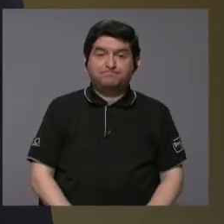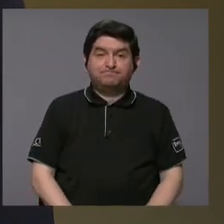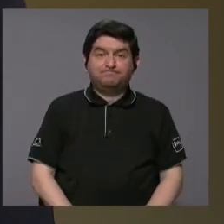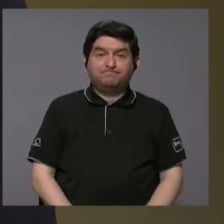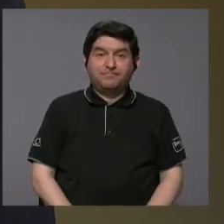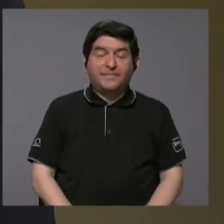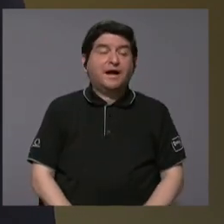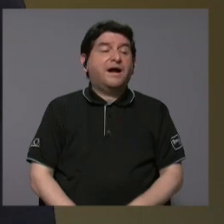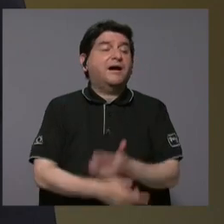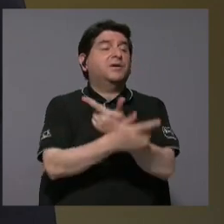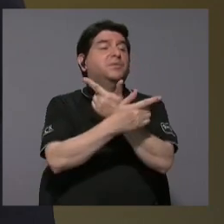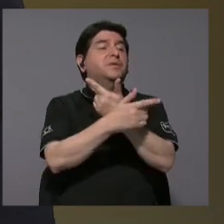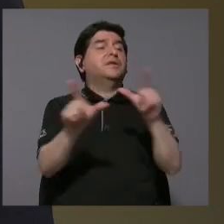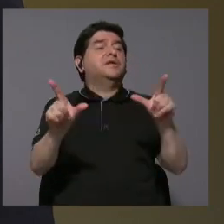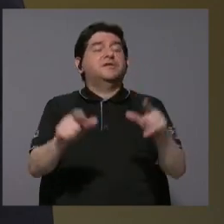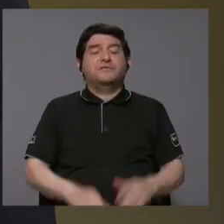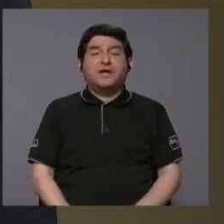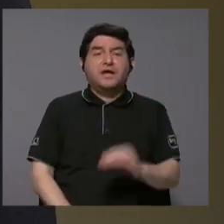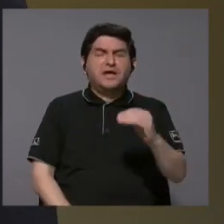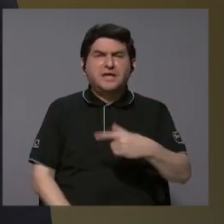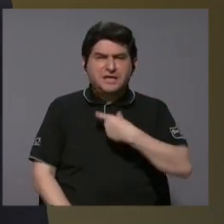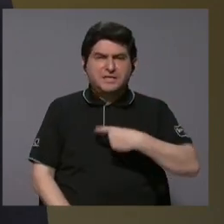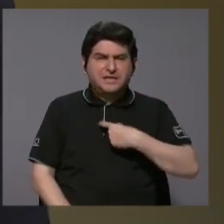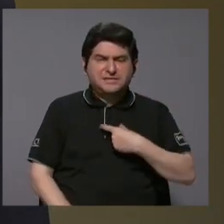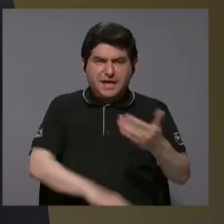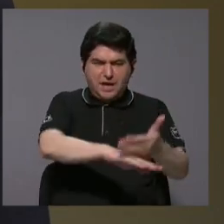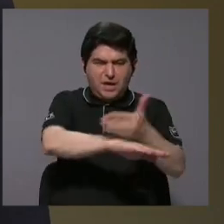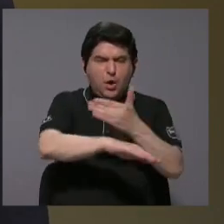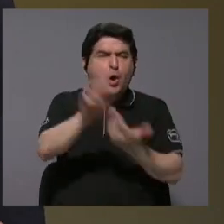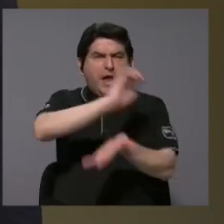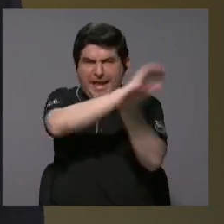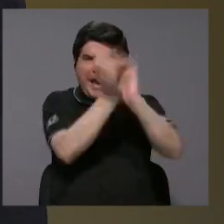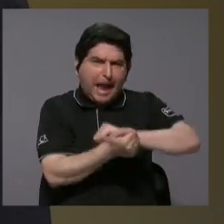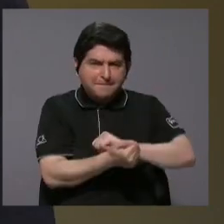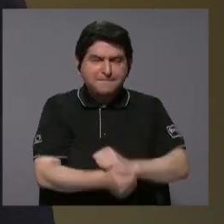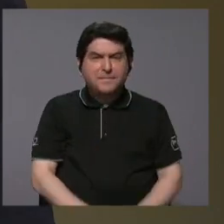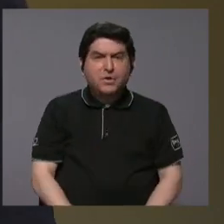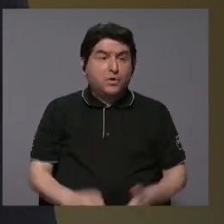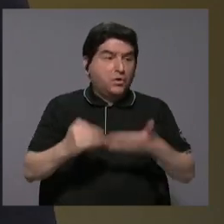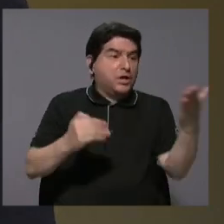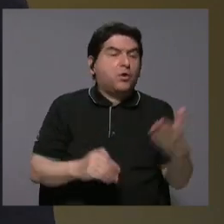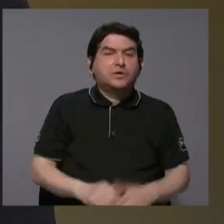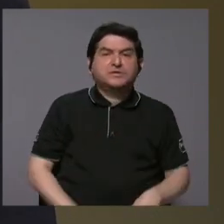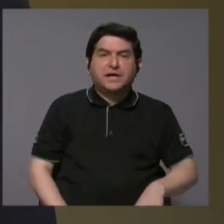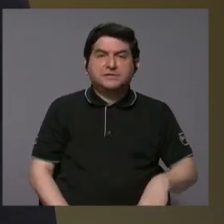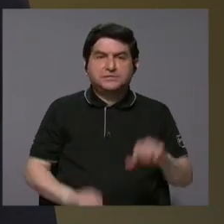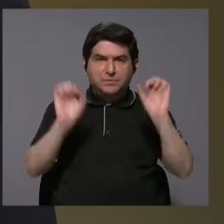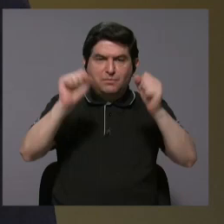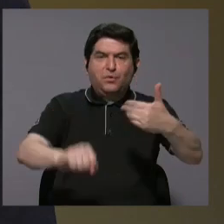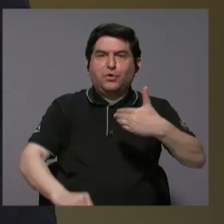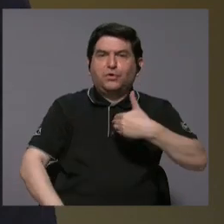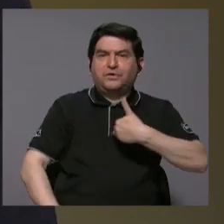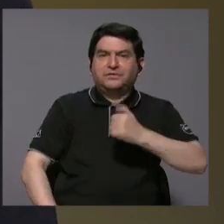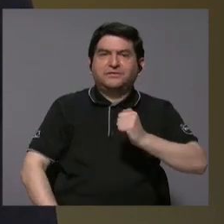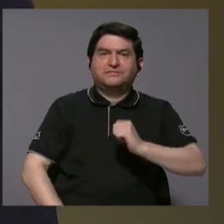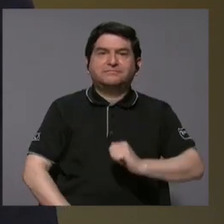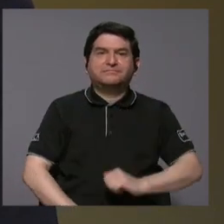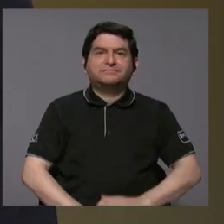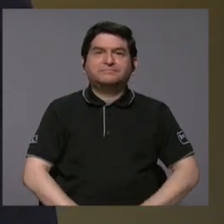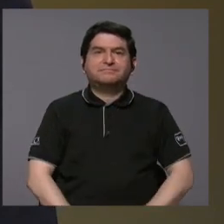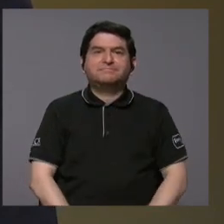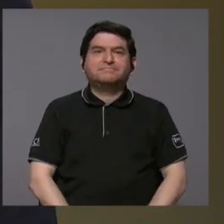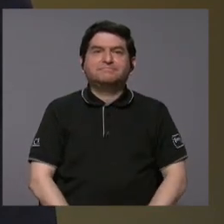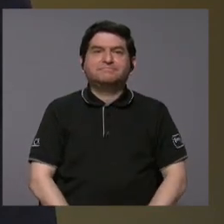de espontaneidad y de ambición de mejorar y cambiar y obtener cosas, ¿verdad? Yo creo que